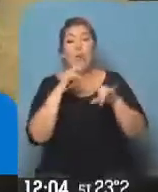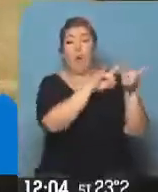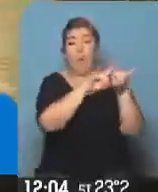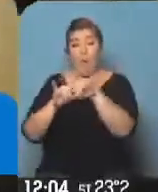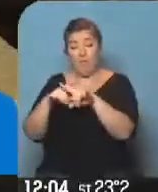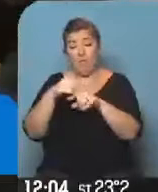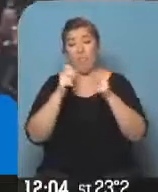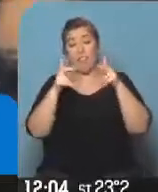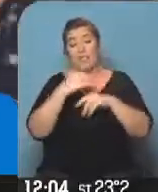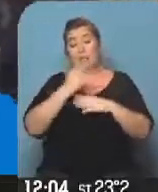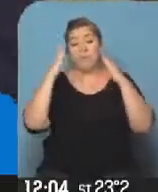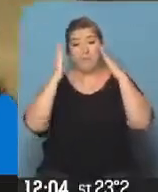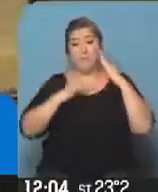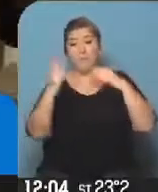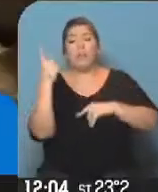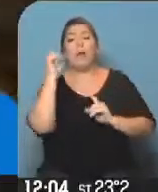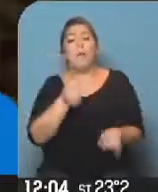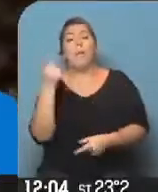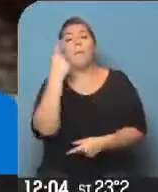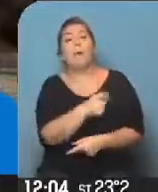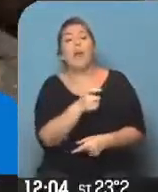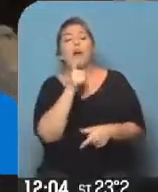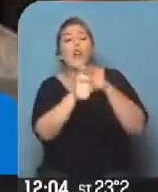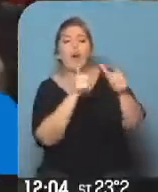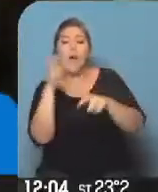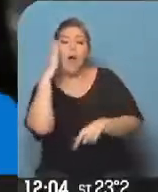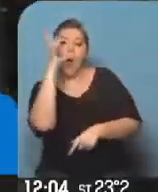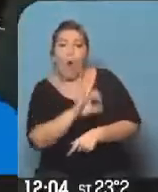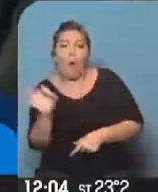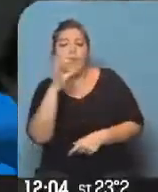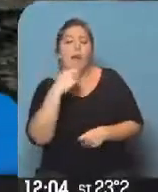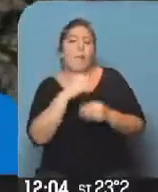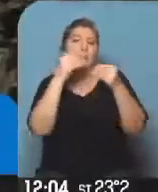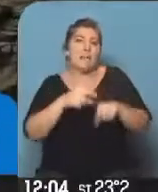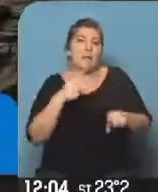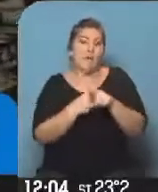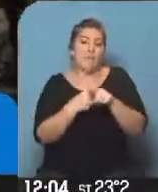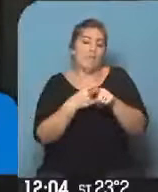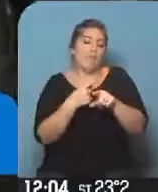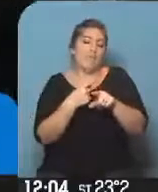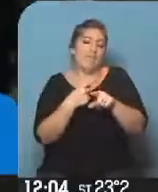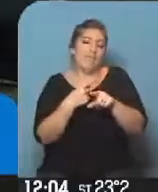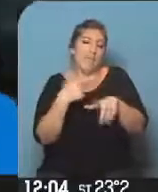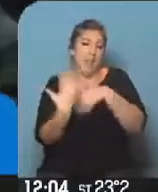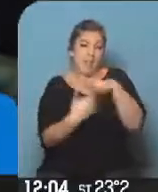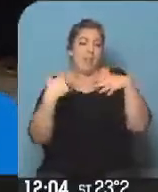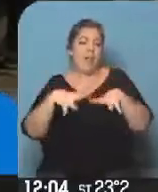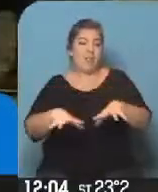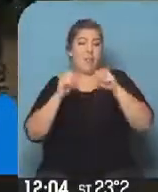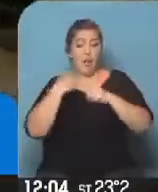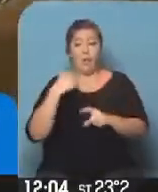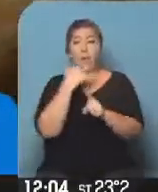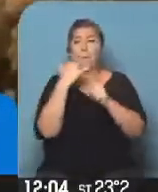dice está saturada, pero por supuesto los comentarios y las opiniones ya comienzan a fluir a partir de las primeras horas de la mañana. A media mañana, el